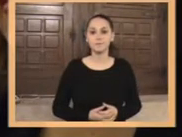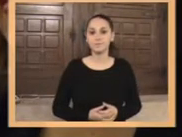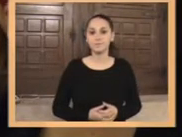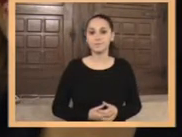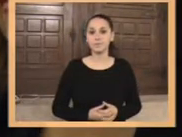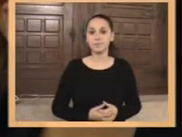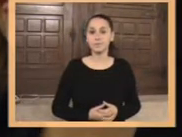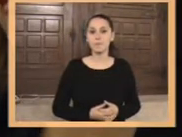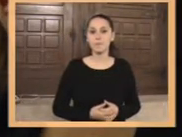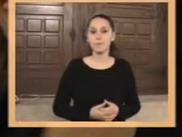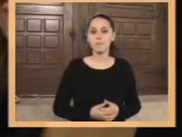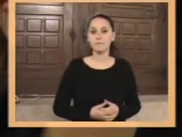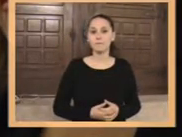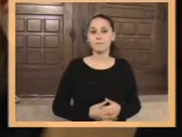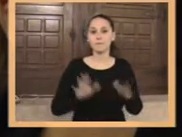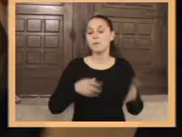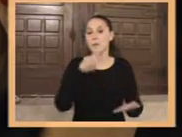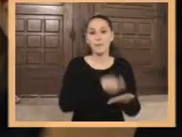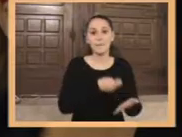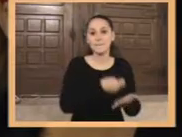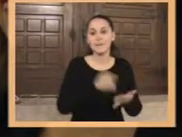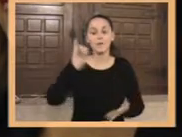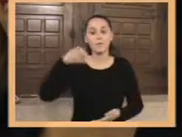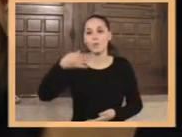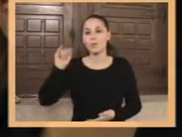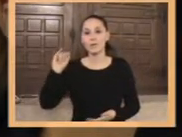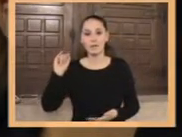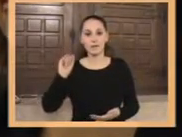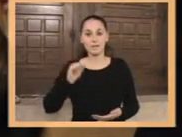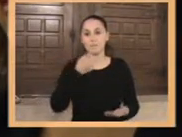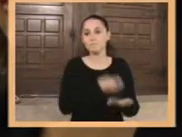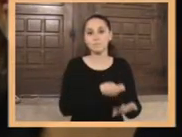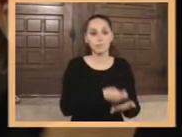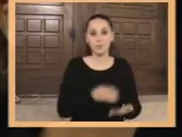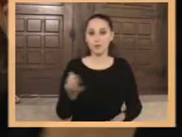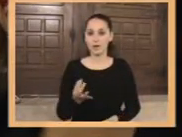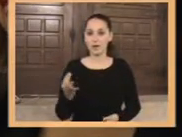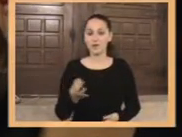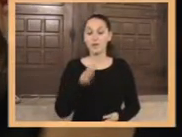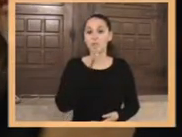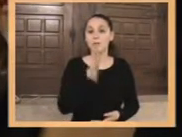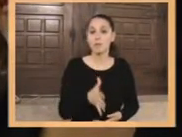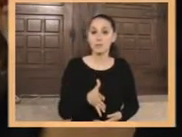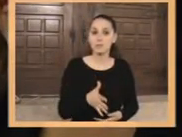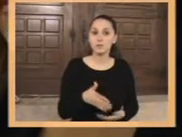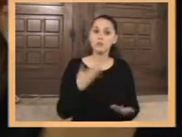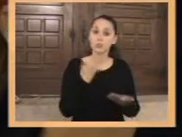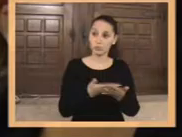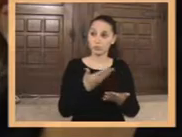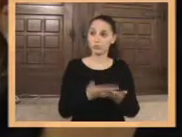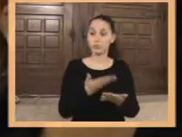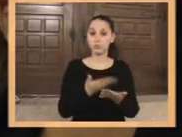precisamente del pago de estas tasas, ¿no?, de este impuesto. Por lo tanto, yo le solicito al